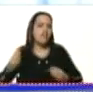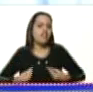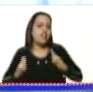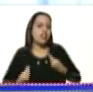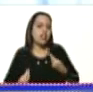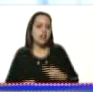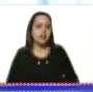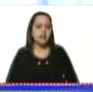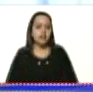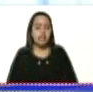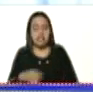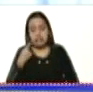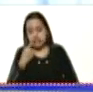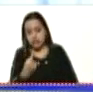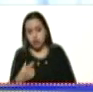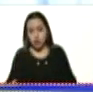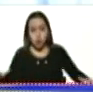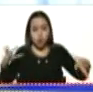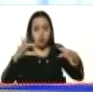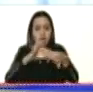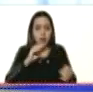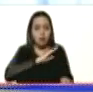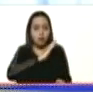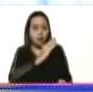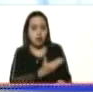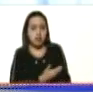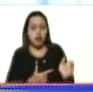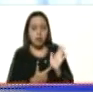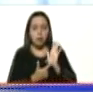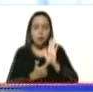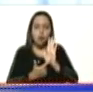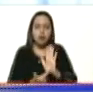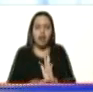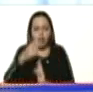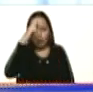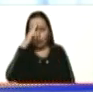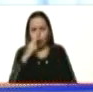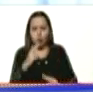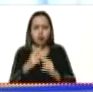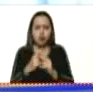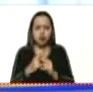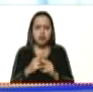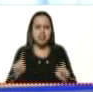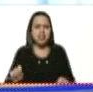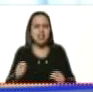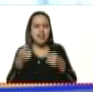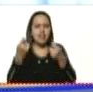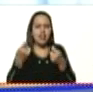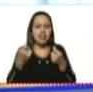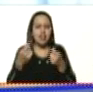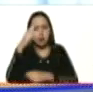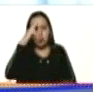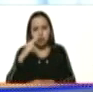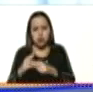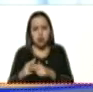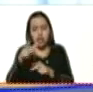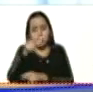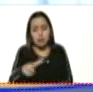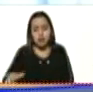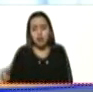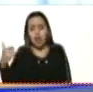unamos nuestras fuerzas para el restablecimiento de la alta dignidad de nuestros semejantes